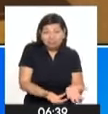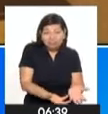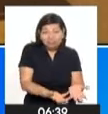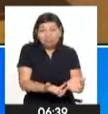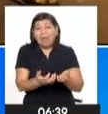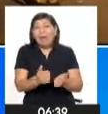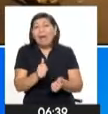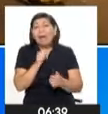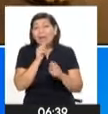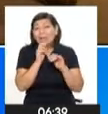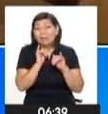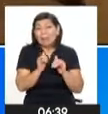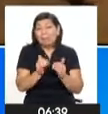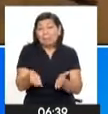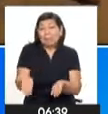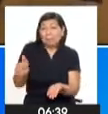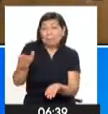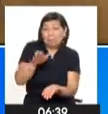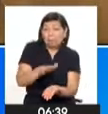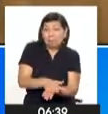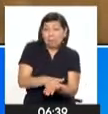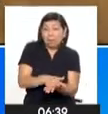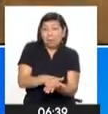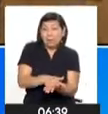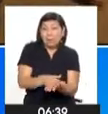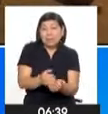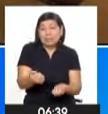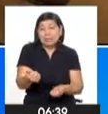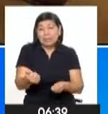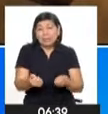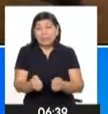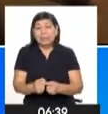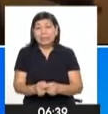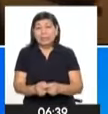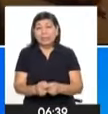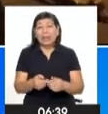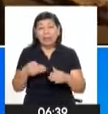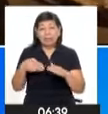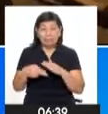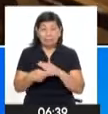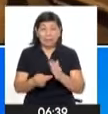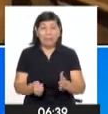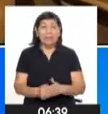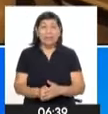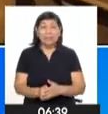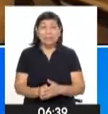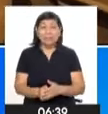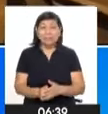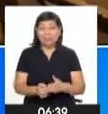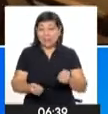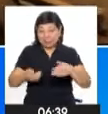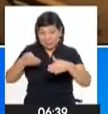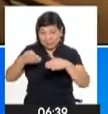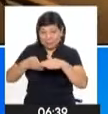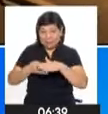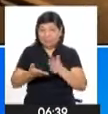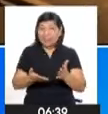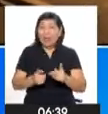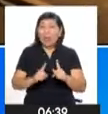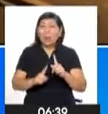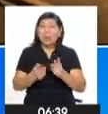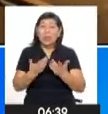que todavía permanece bloqueando la avenida María Reich. En el interior, en la cabina de este volquete, han quedado